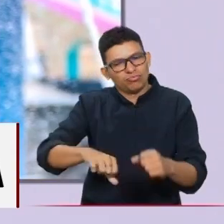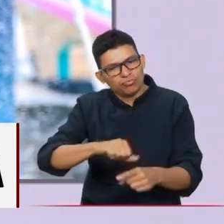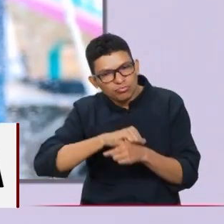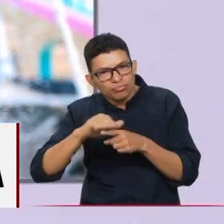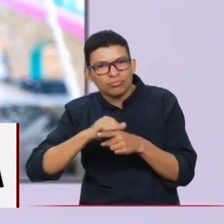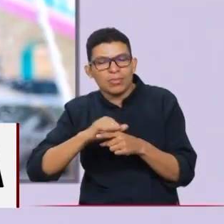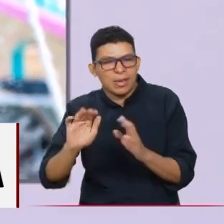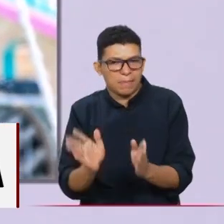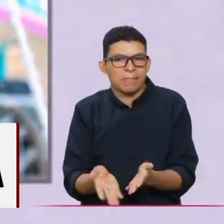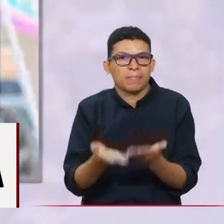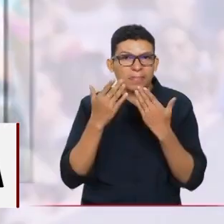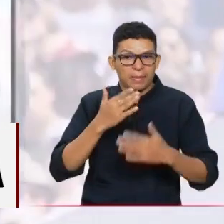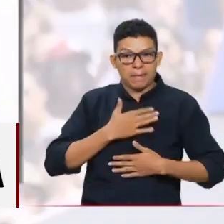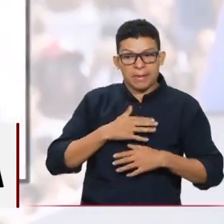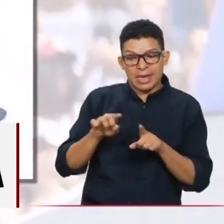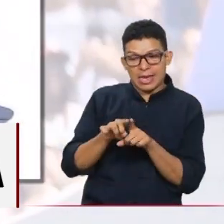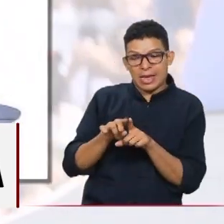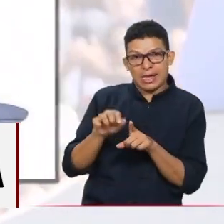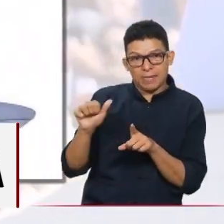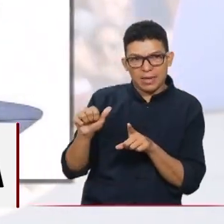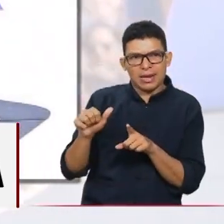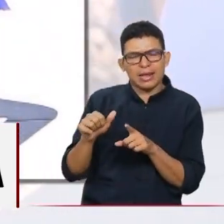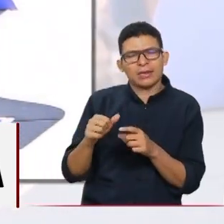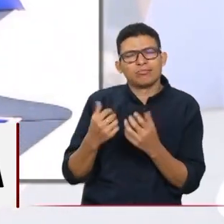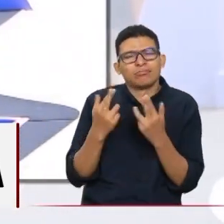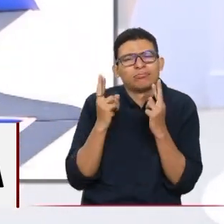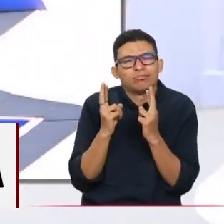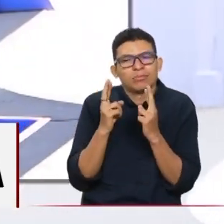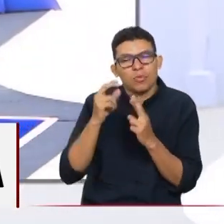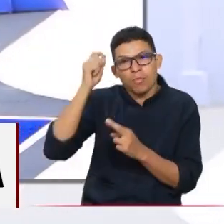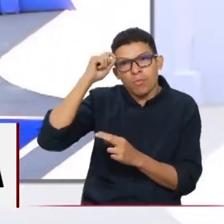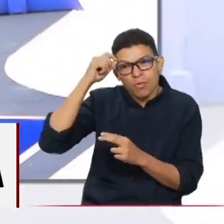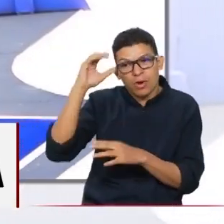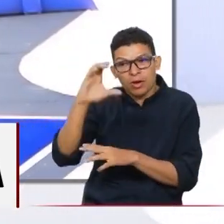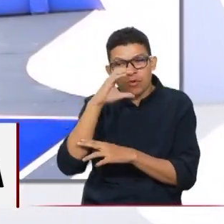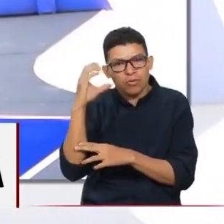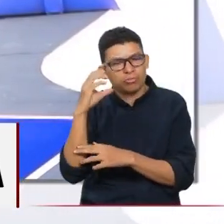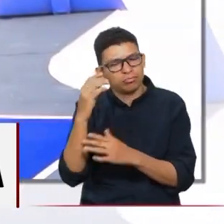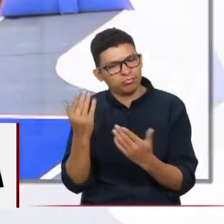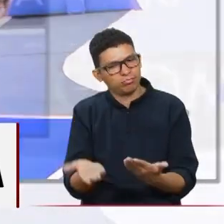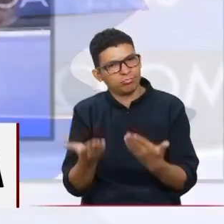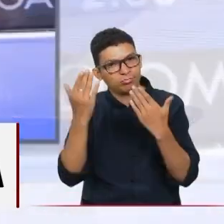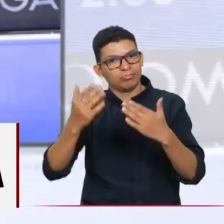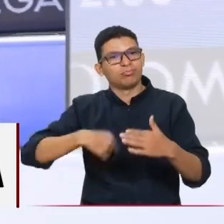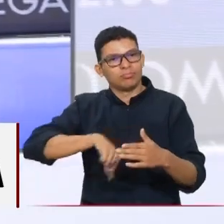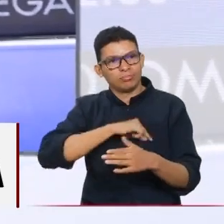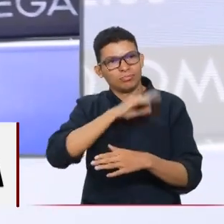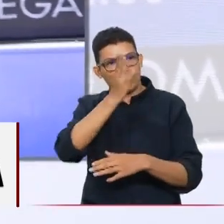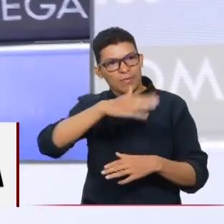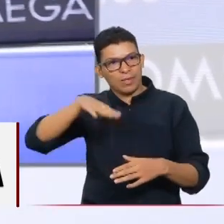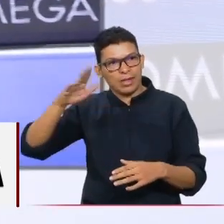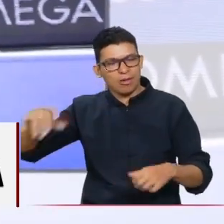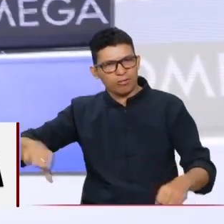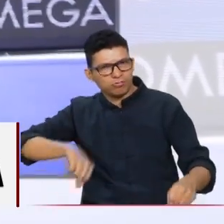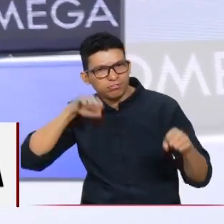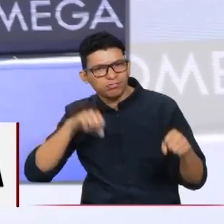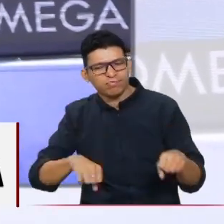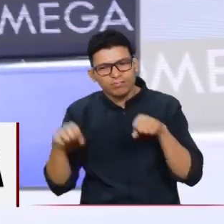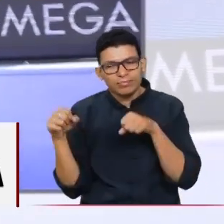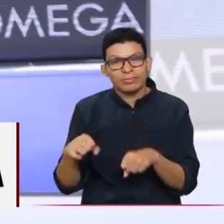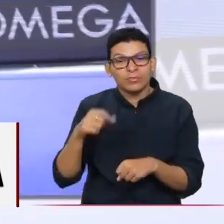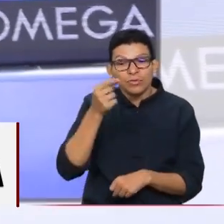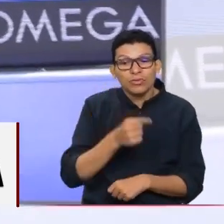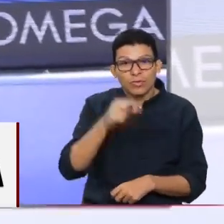entrenando, mejorando junto a mi hermana, con ganas de que Colombia, Buga, Valle del Cauca sea pionero, tengamos una pista y empezar a subir el nivel para los